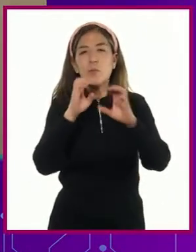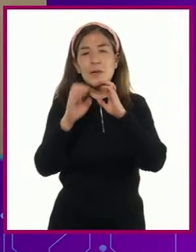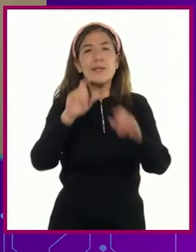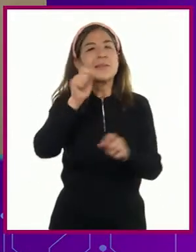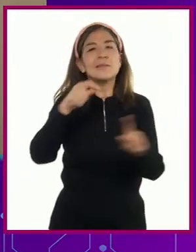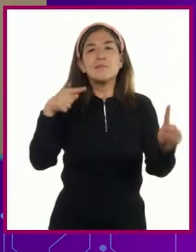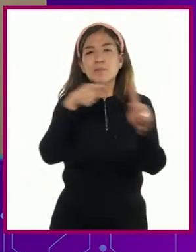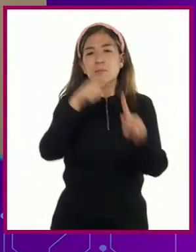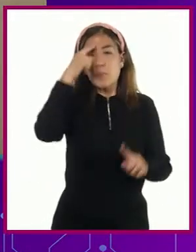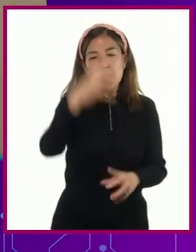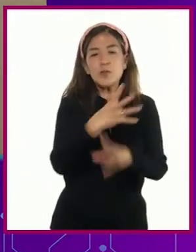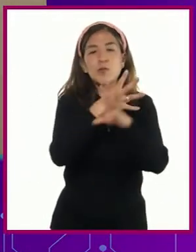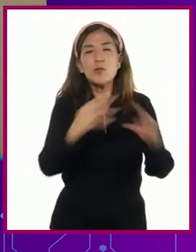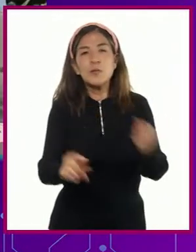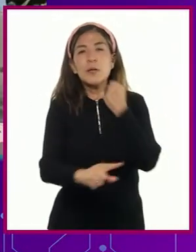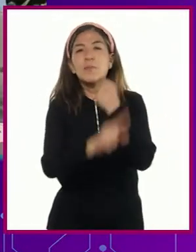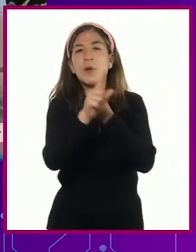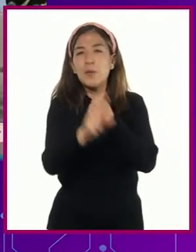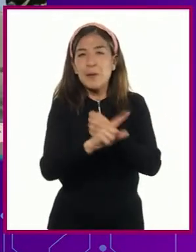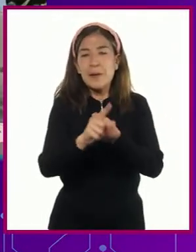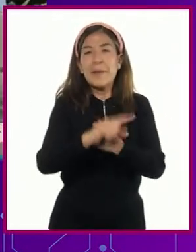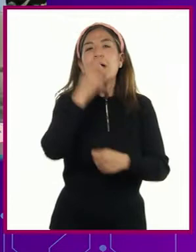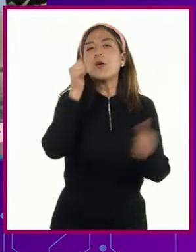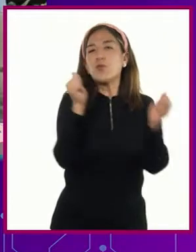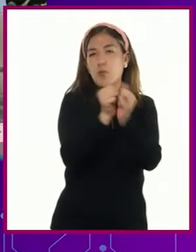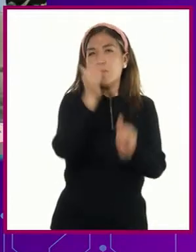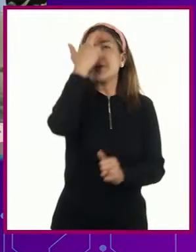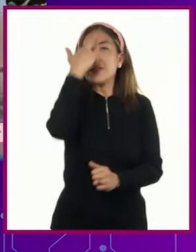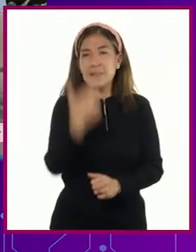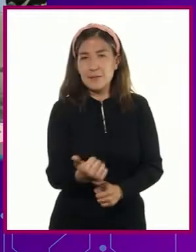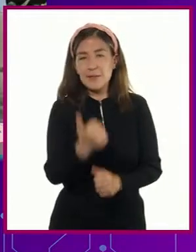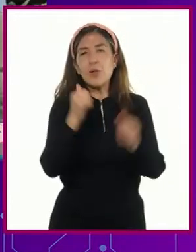centre en la búsqueda de soluciones y que se dé con respeto.